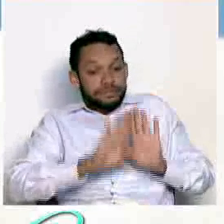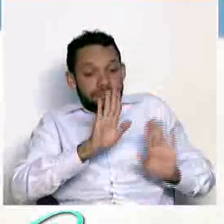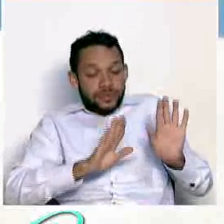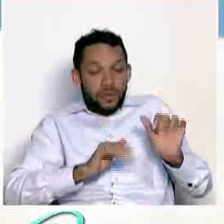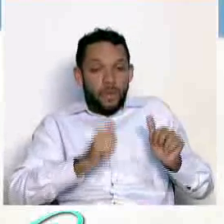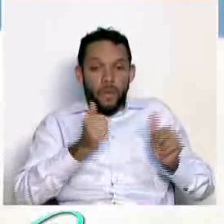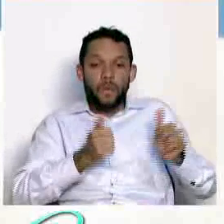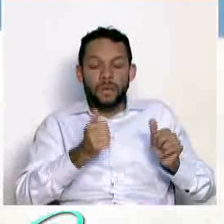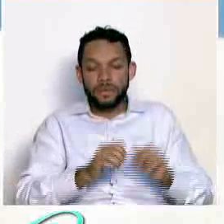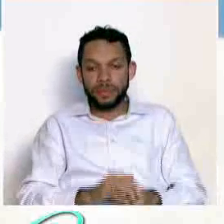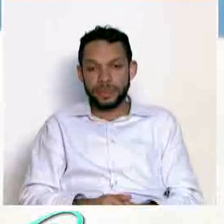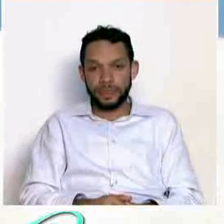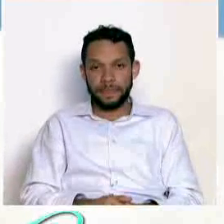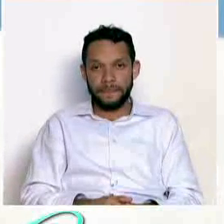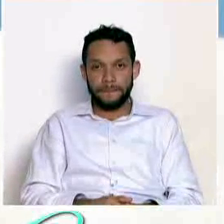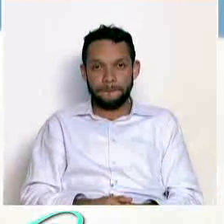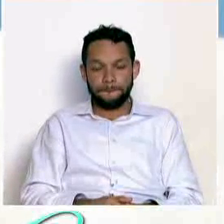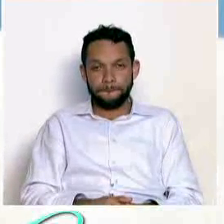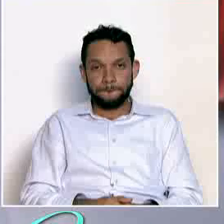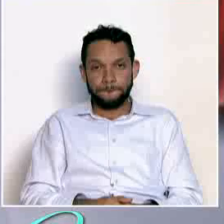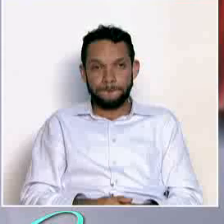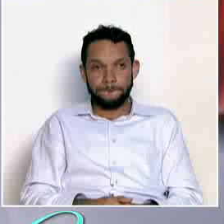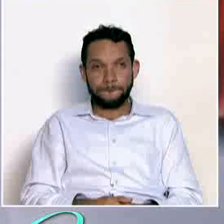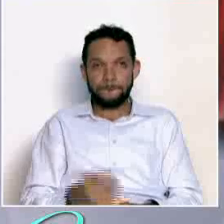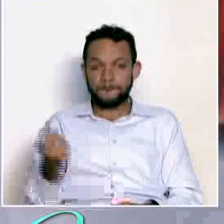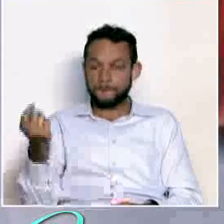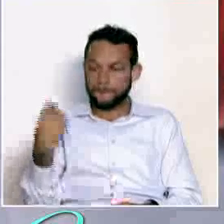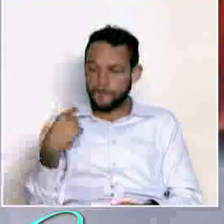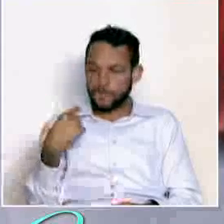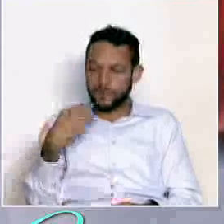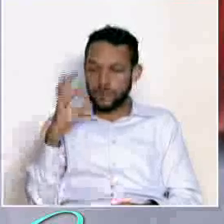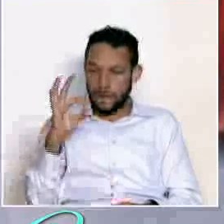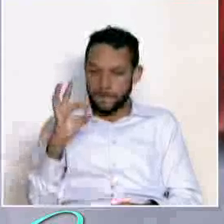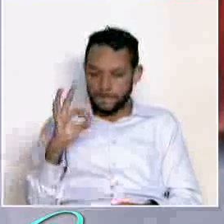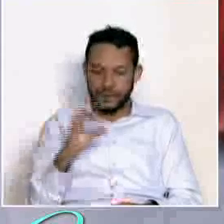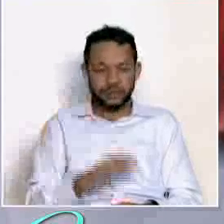de procedimiento. Gracias por la pregunta.